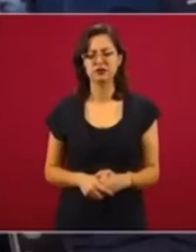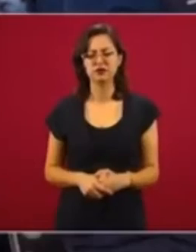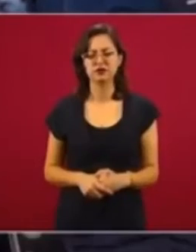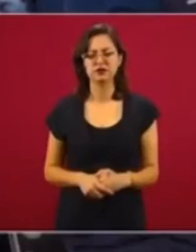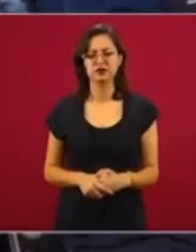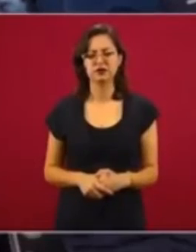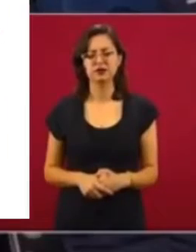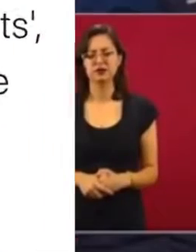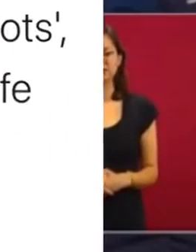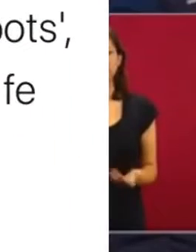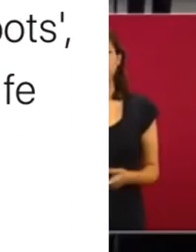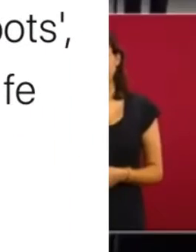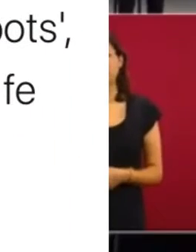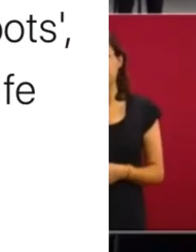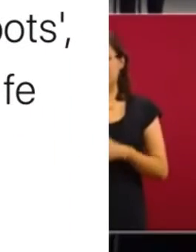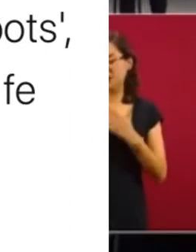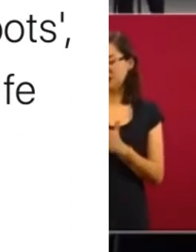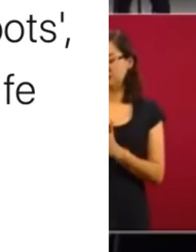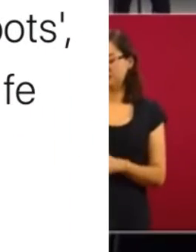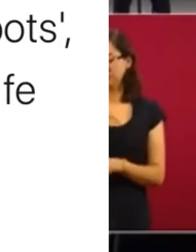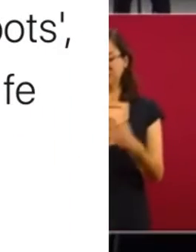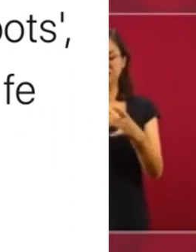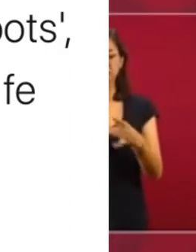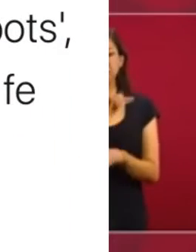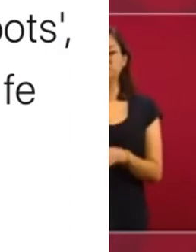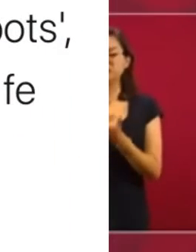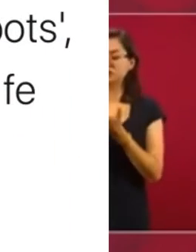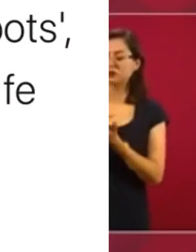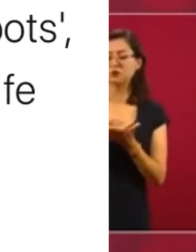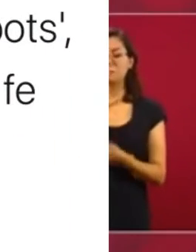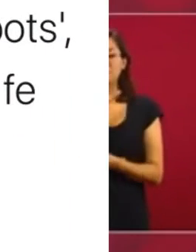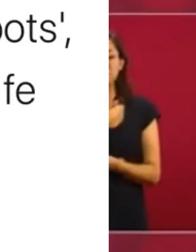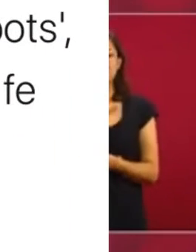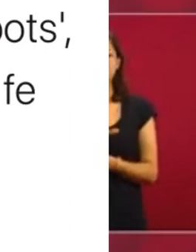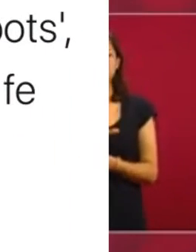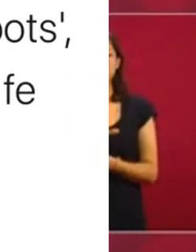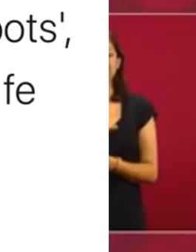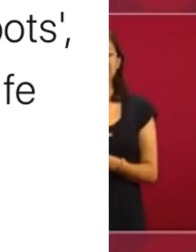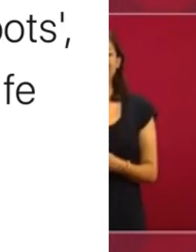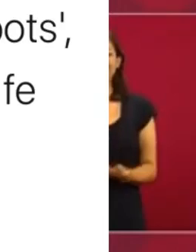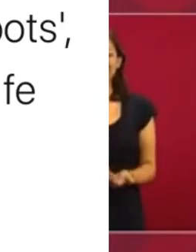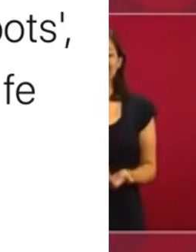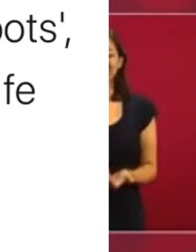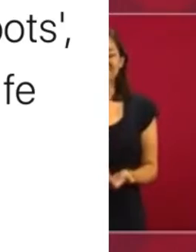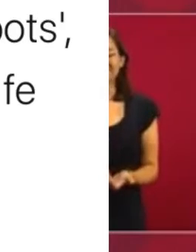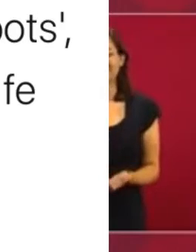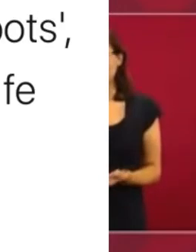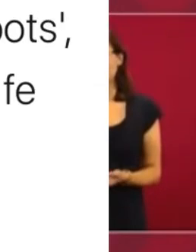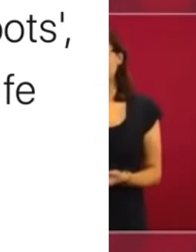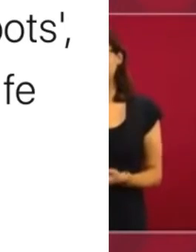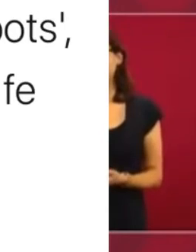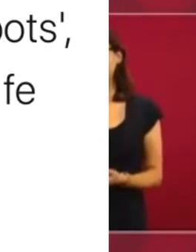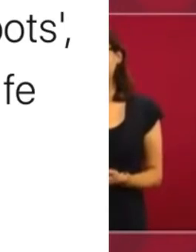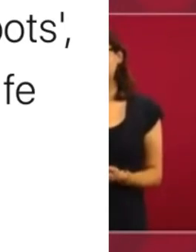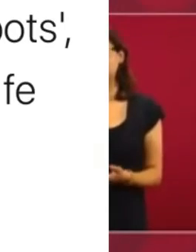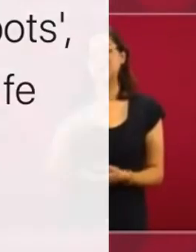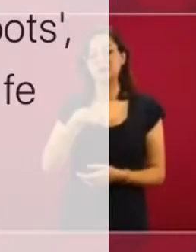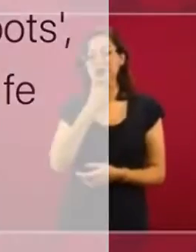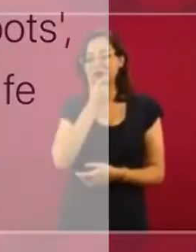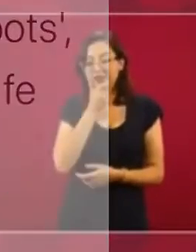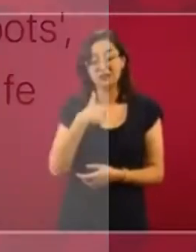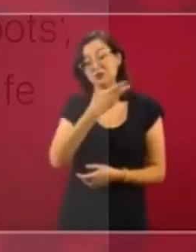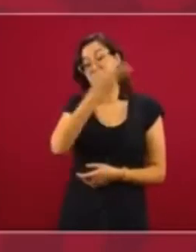hubo una respuesta de Twitter a lo que dijimos en la mañana. No les puedo decir exactamente qué dijeron, porque como no hablo